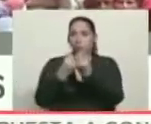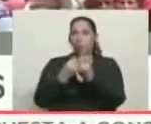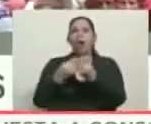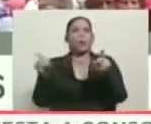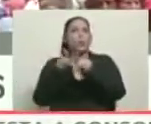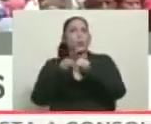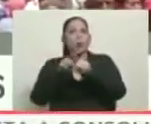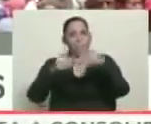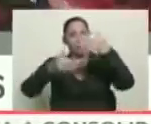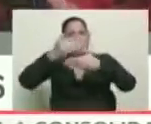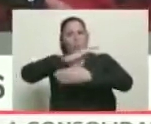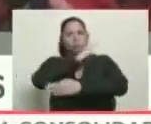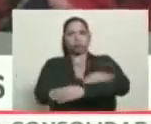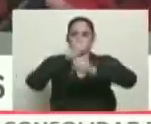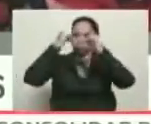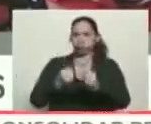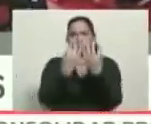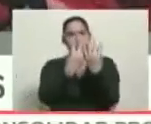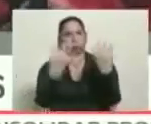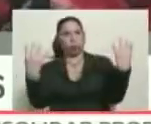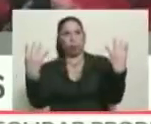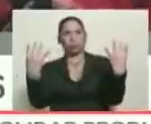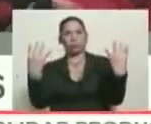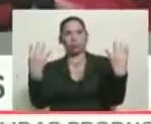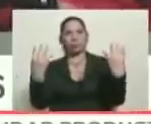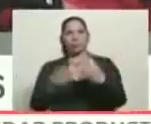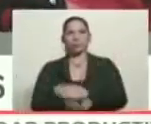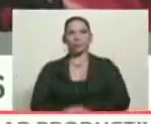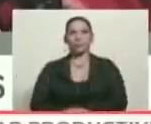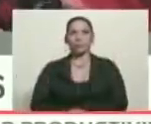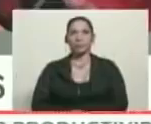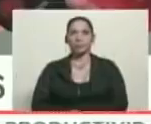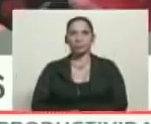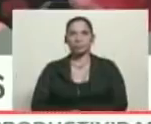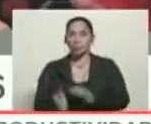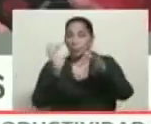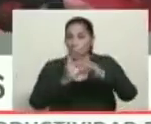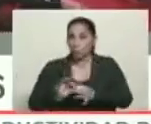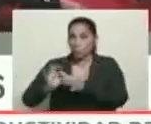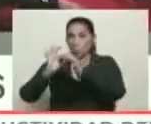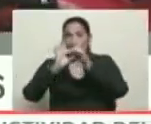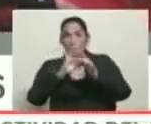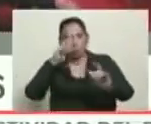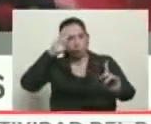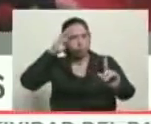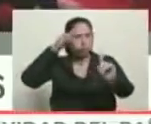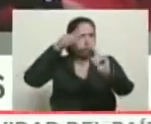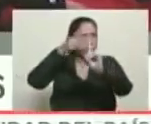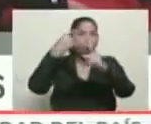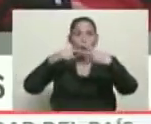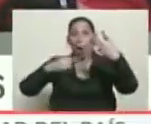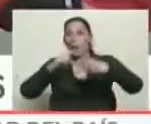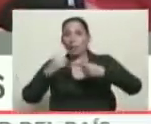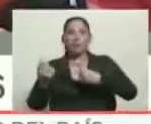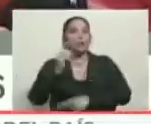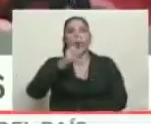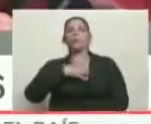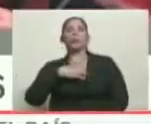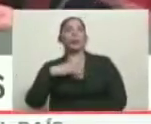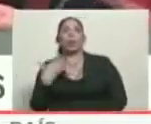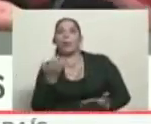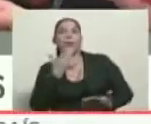se mantuvo íntegramente, estructuralmente unida, más allá de dos o tres deserciones que uno pudiera considerar